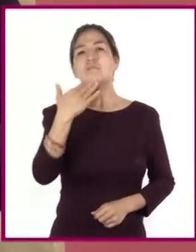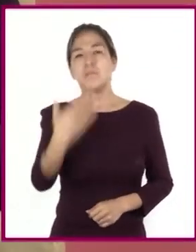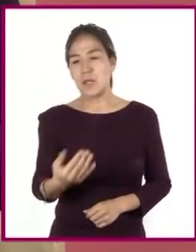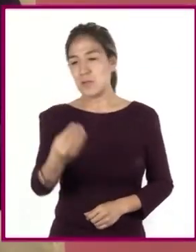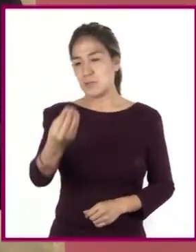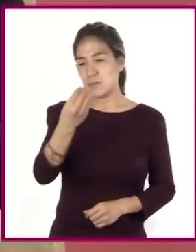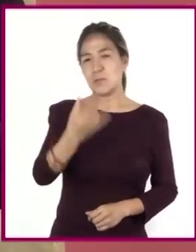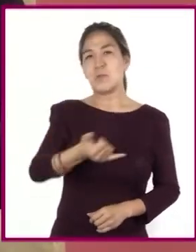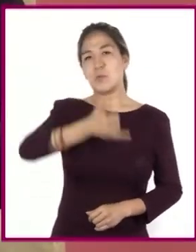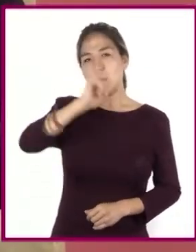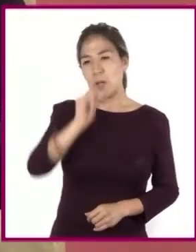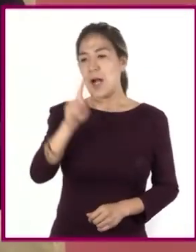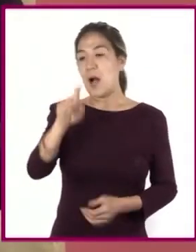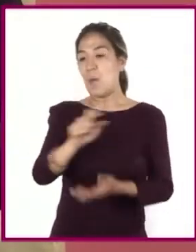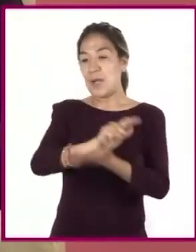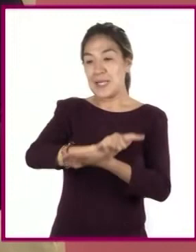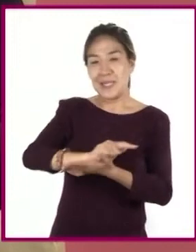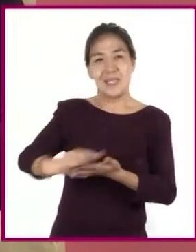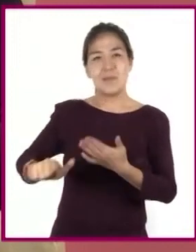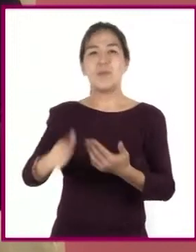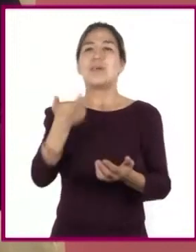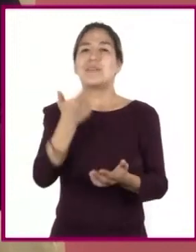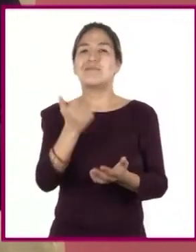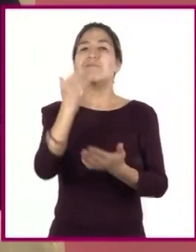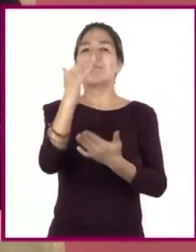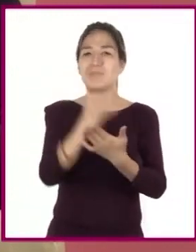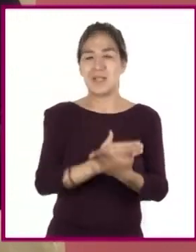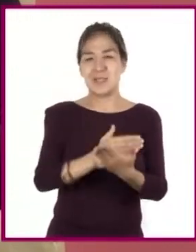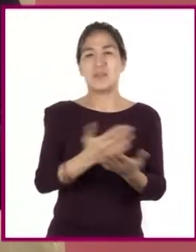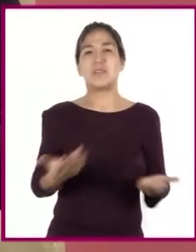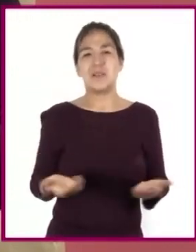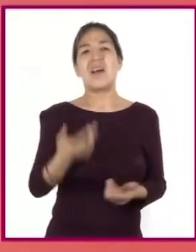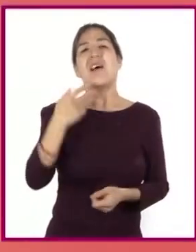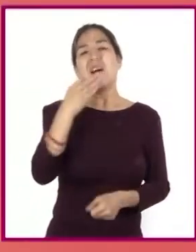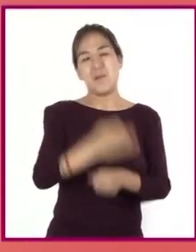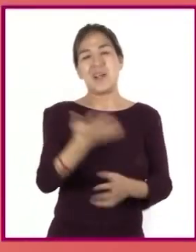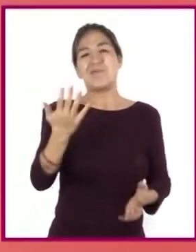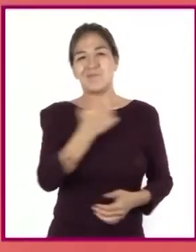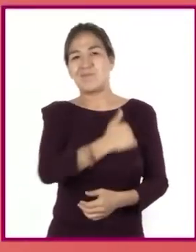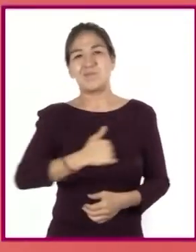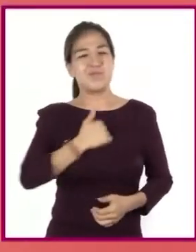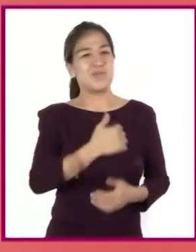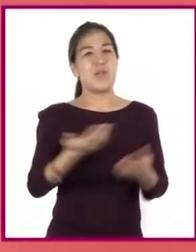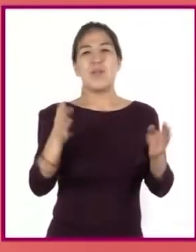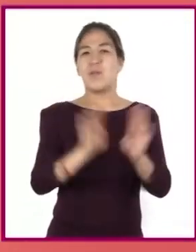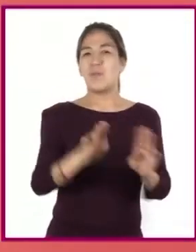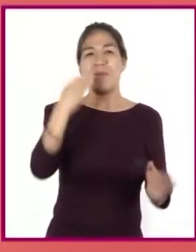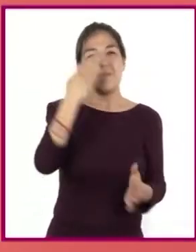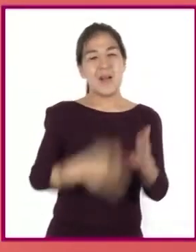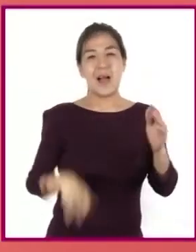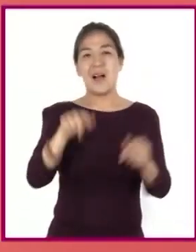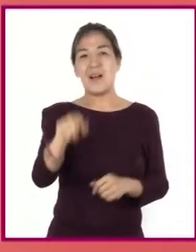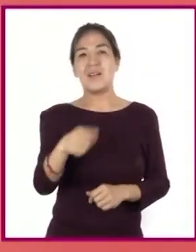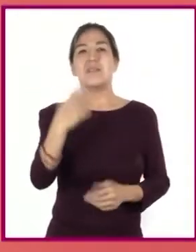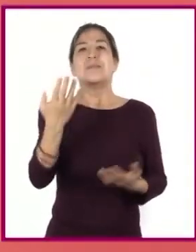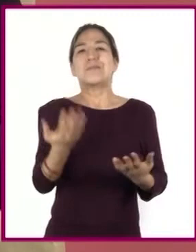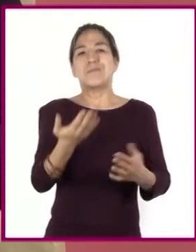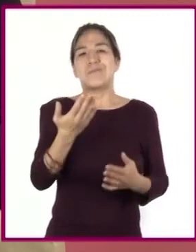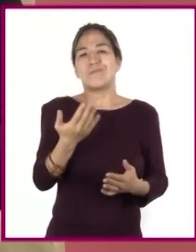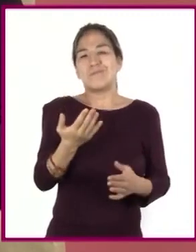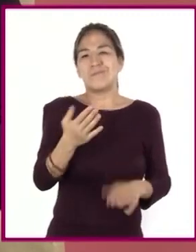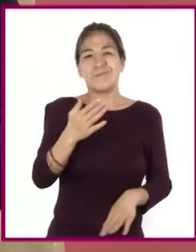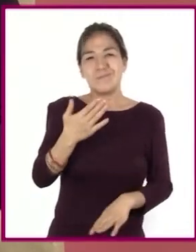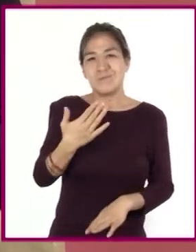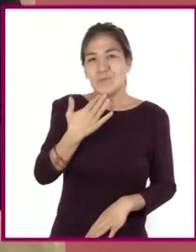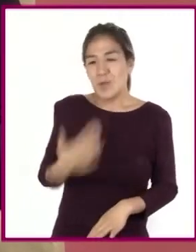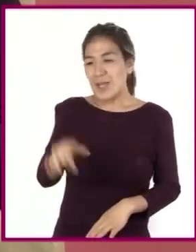al agua potable. Desafortunadamente existen muchos elementos alrededor de esto. El consumo de bebidas azucaradas,